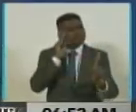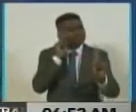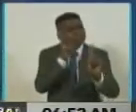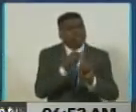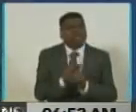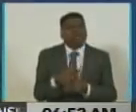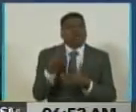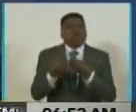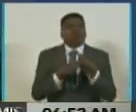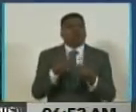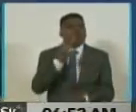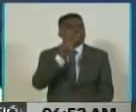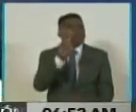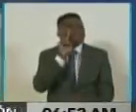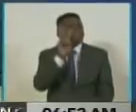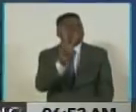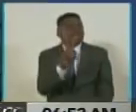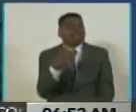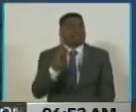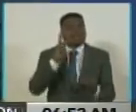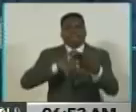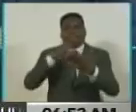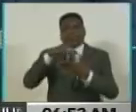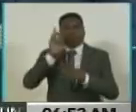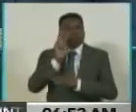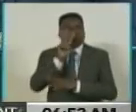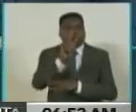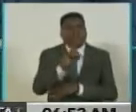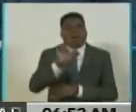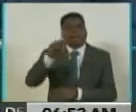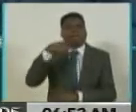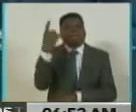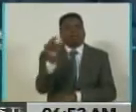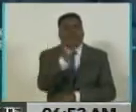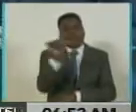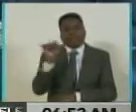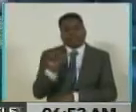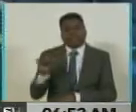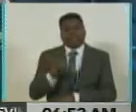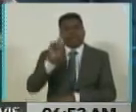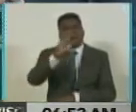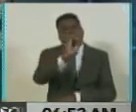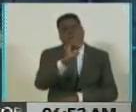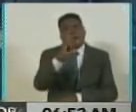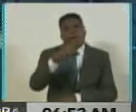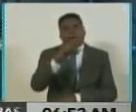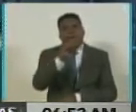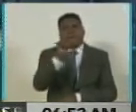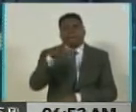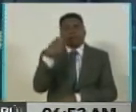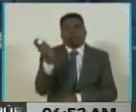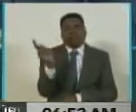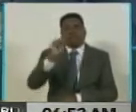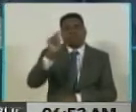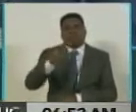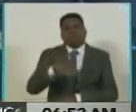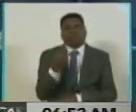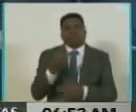¿cómo aprecia, digamos, en proyección a las próximas semanas, a los próximos meses, puede desarrollarse de